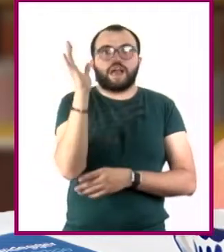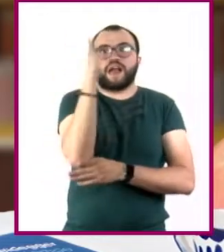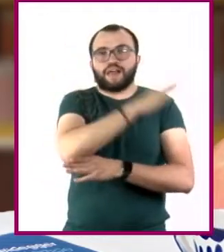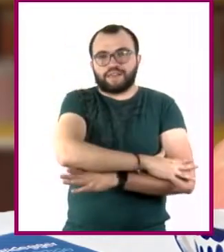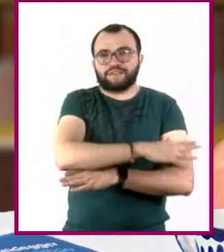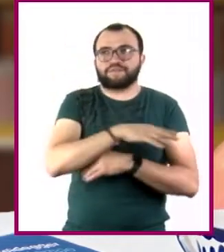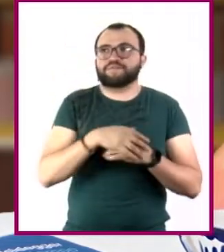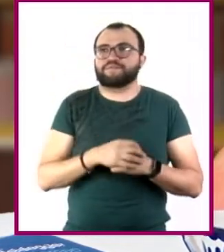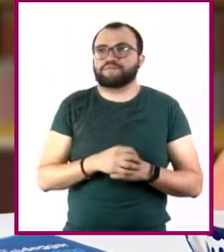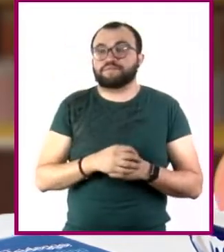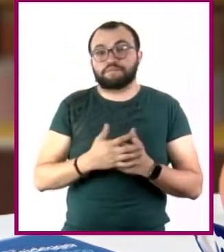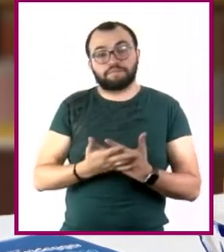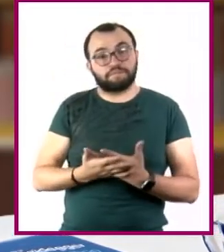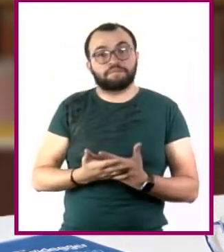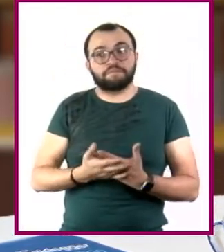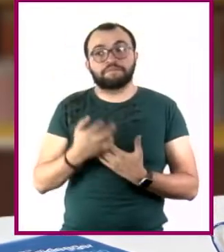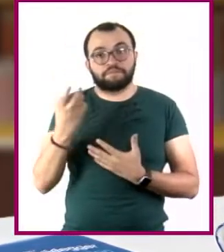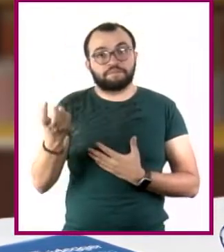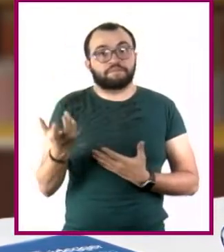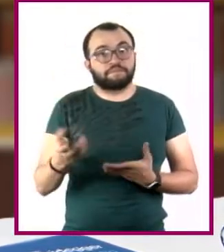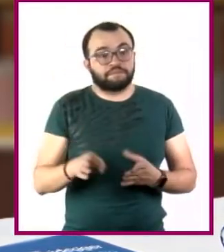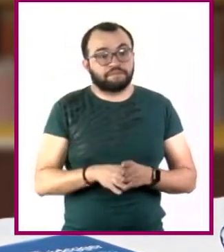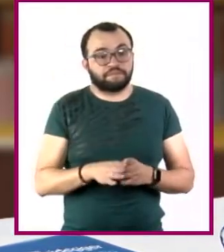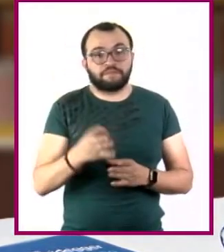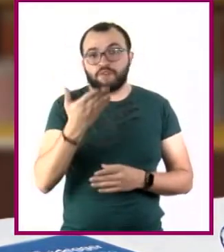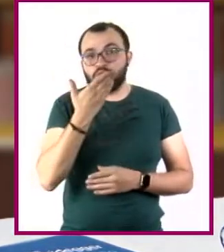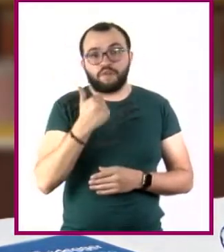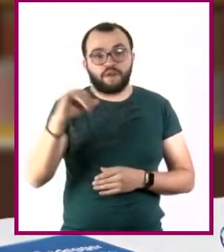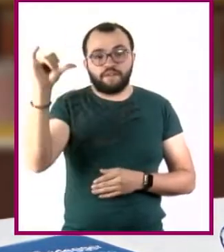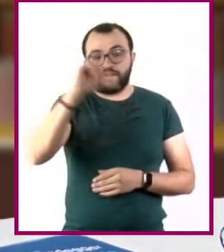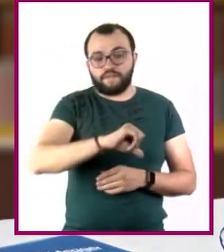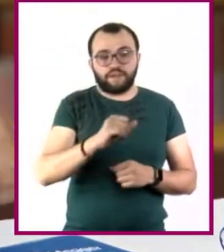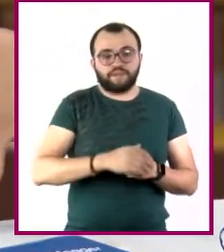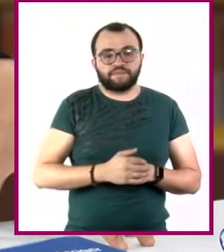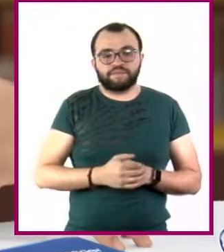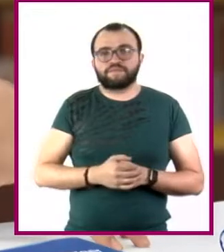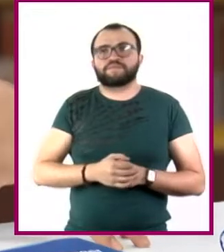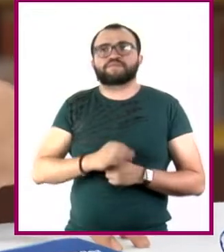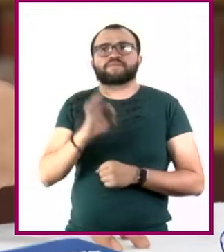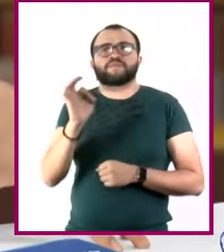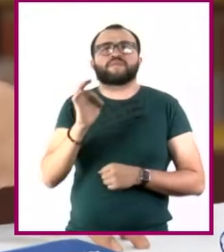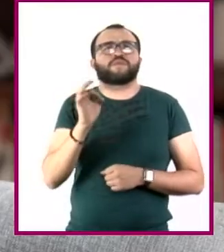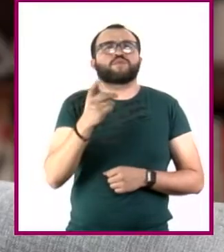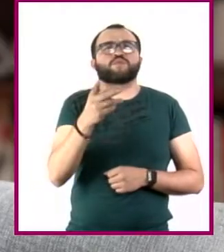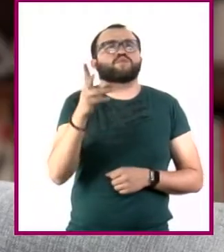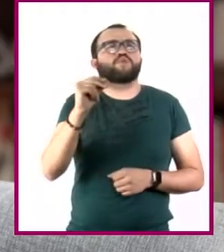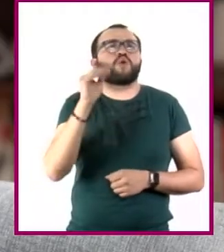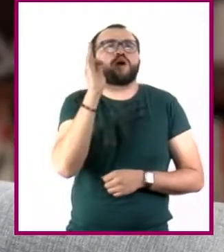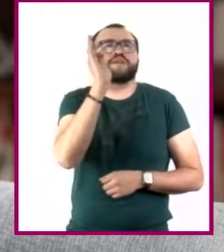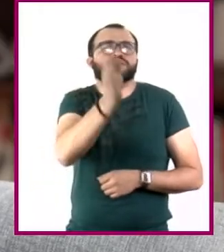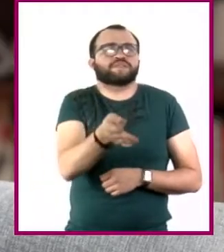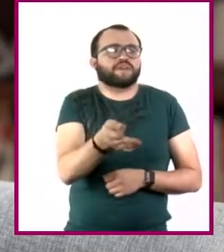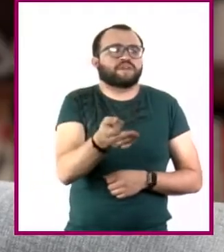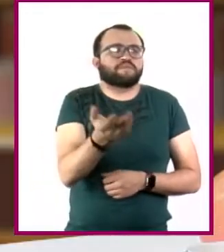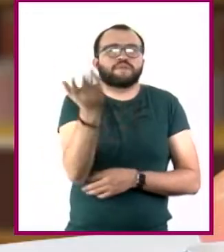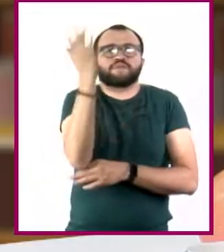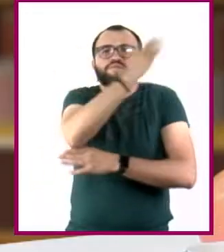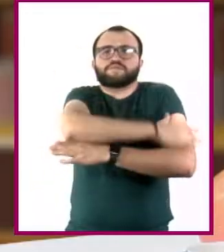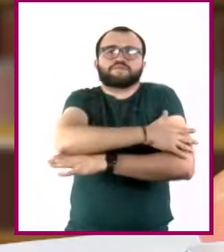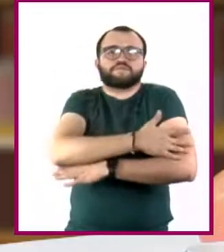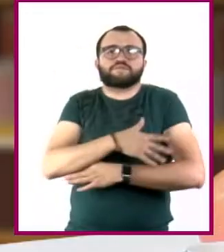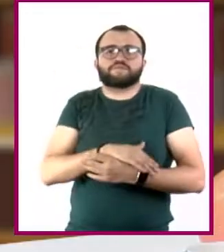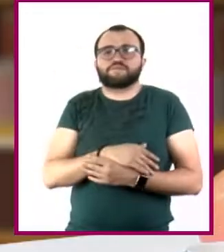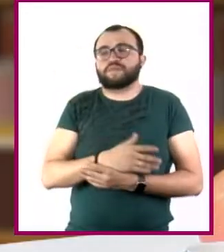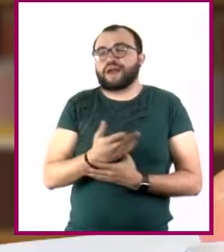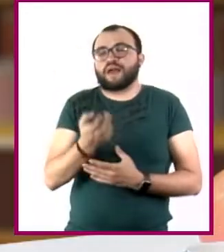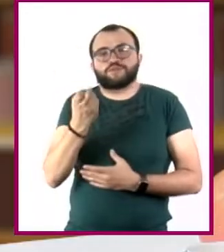Vaya, Lu, no veo falla en tu lógica. ¿Y si no aceptas de entrada que el árbol se cayó? Pues no hay juego, ni apuesta, ni me